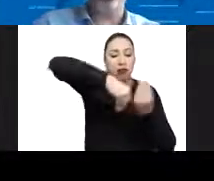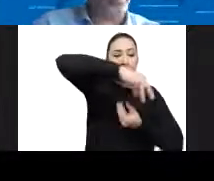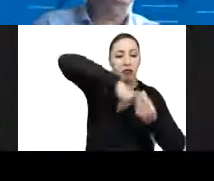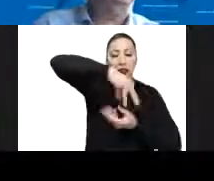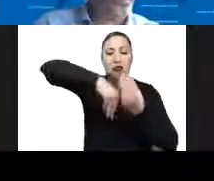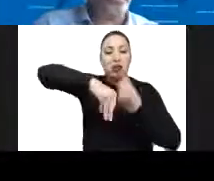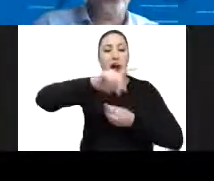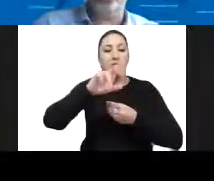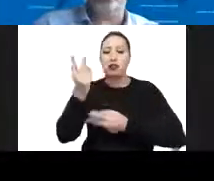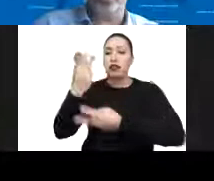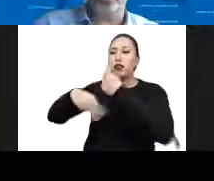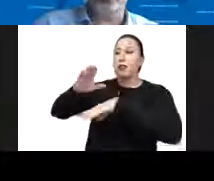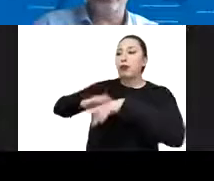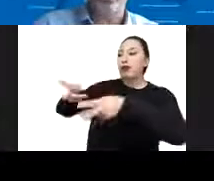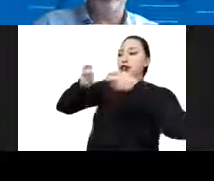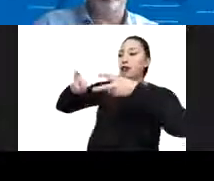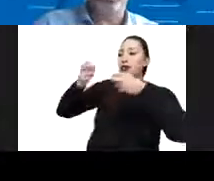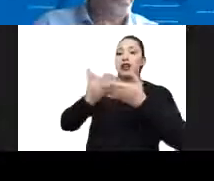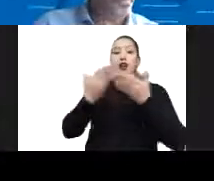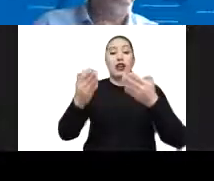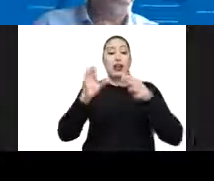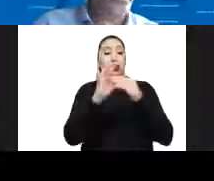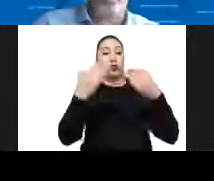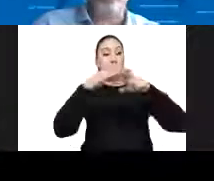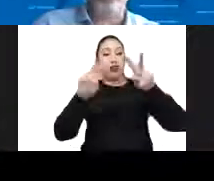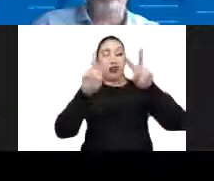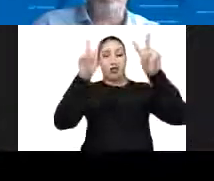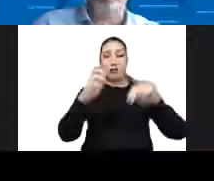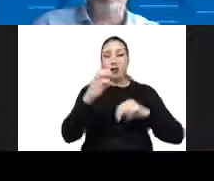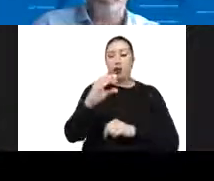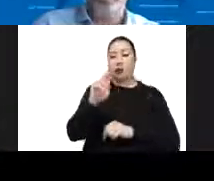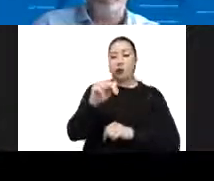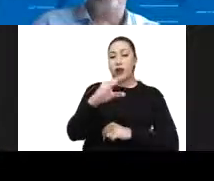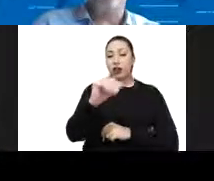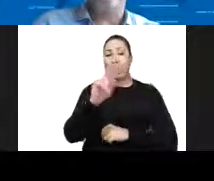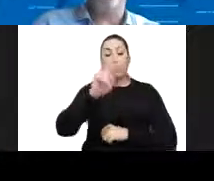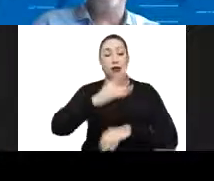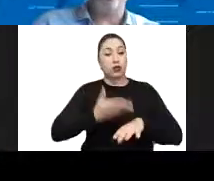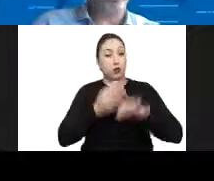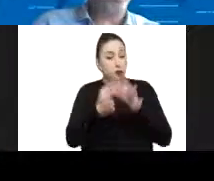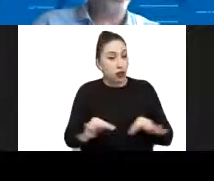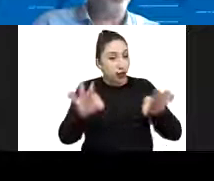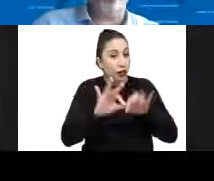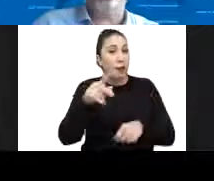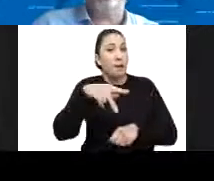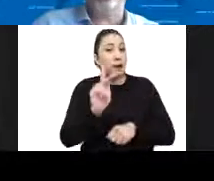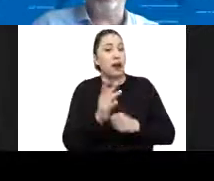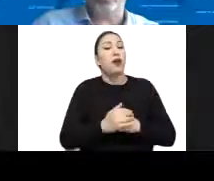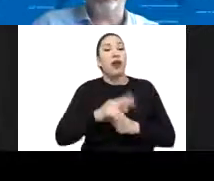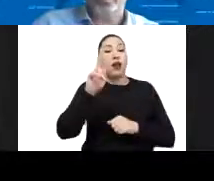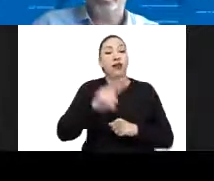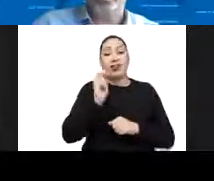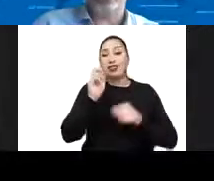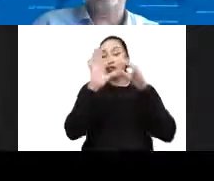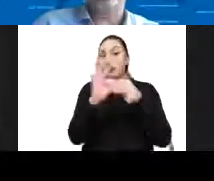cuando hablamos de la visión de cuenca, eso obviamente es extremadamente importante. Sin embargo, a veces la definición de ese